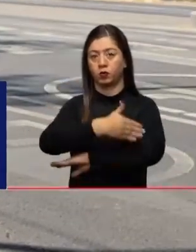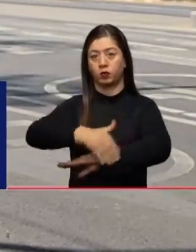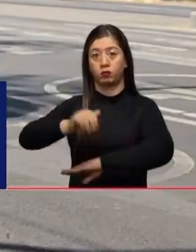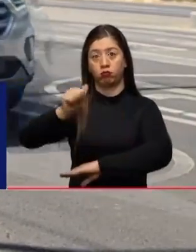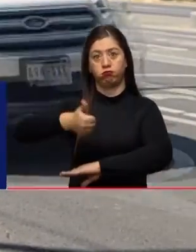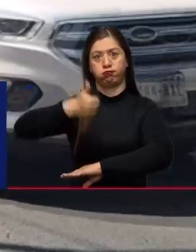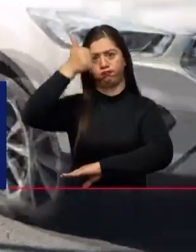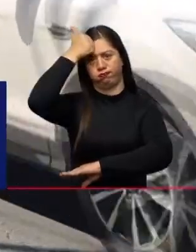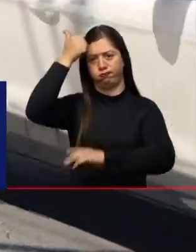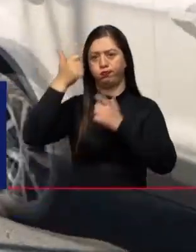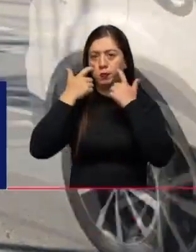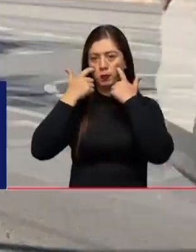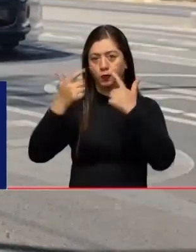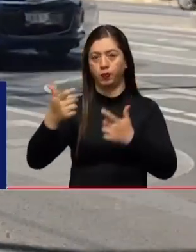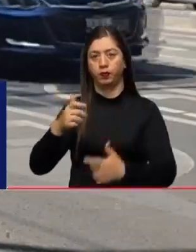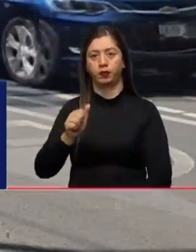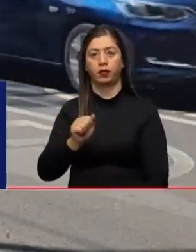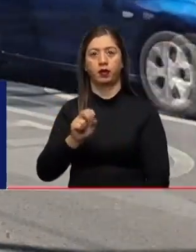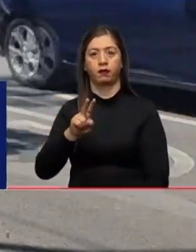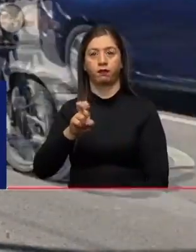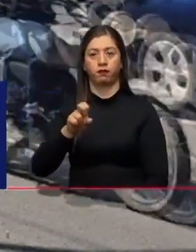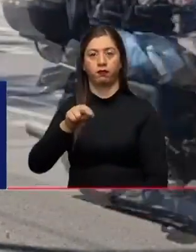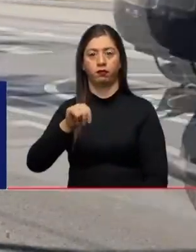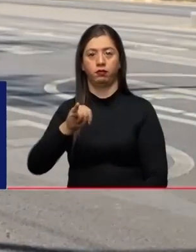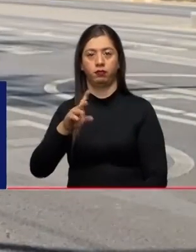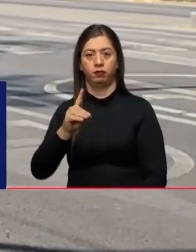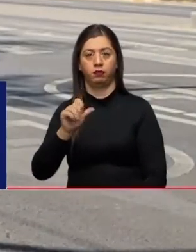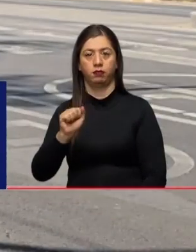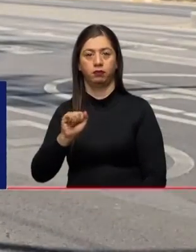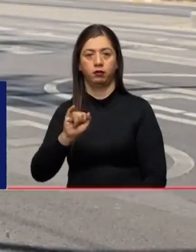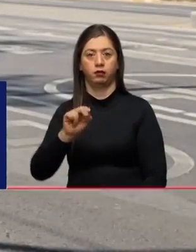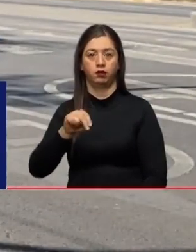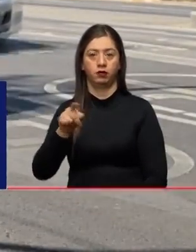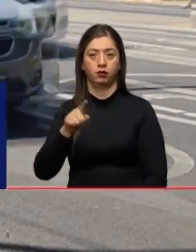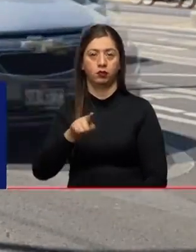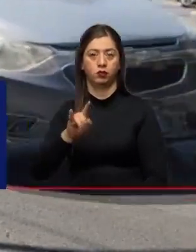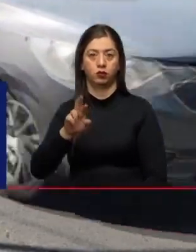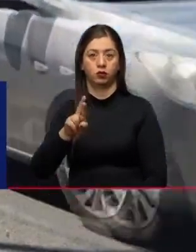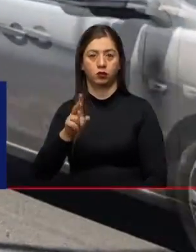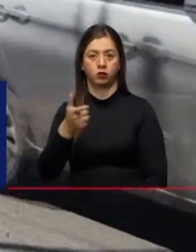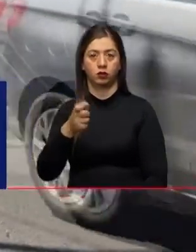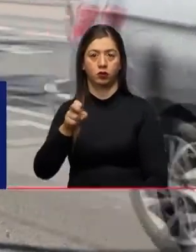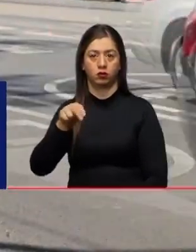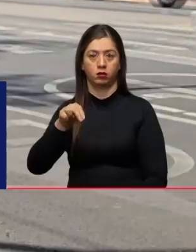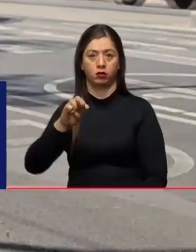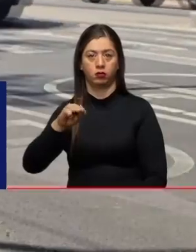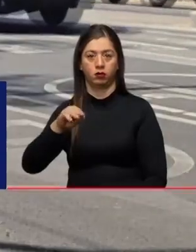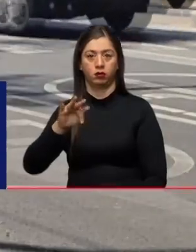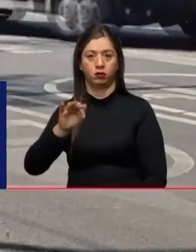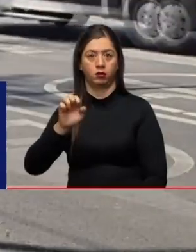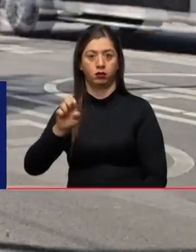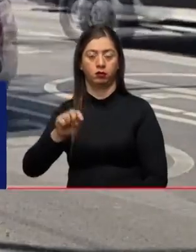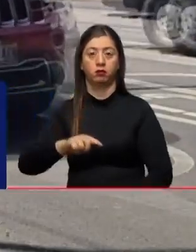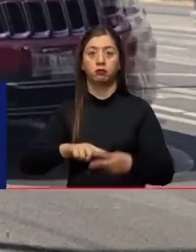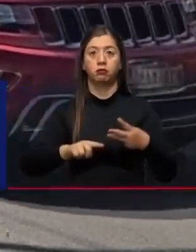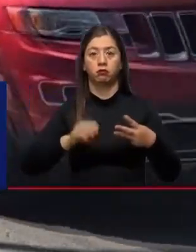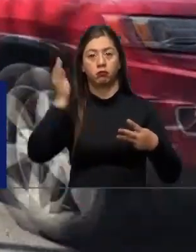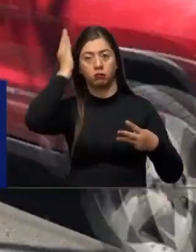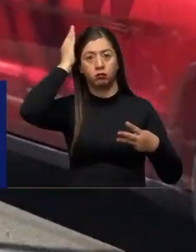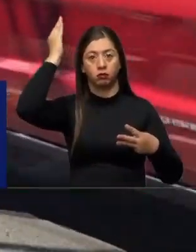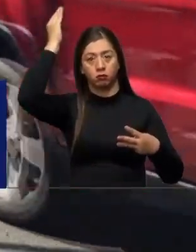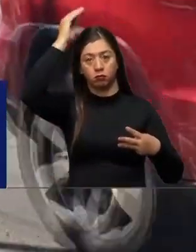importantes, denominada Avenida de los Insurgentes. Con tres obispos, la Iglesia Católica